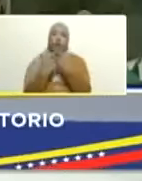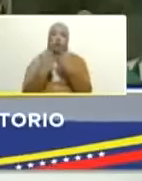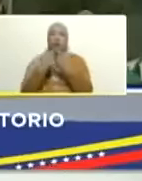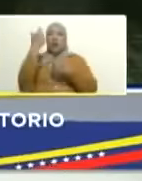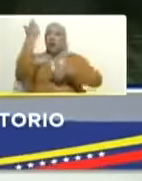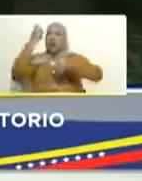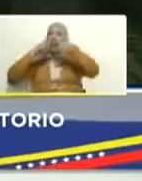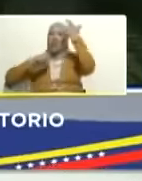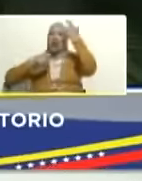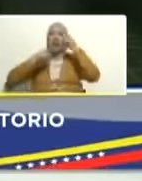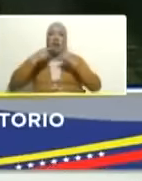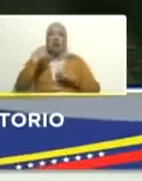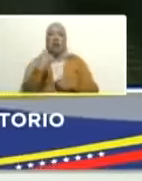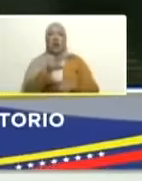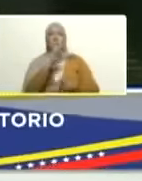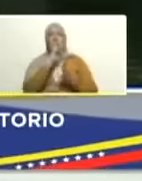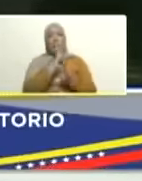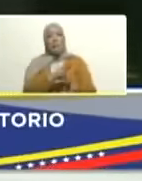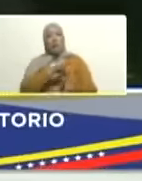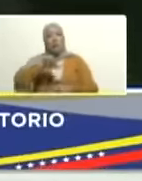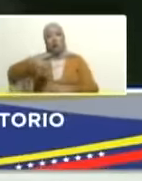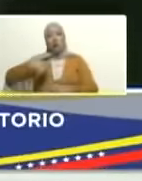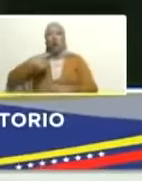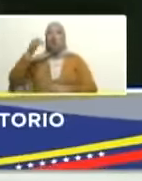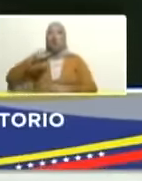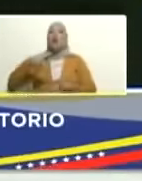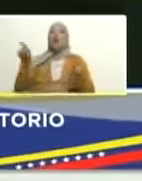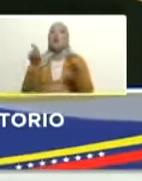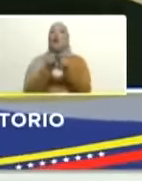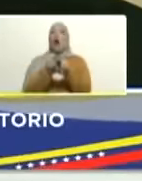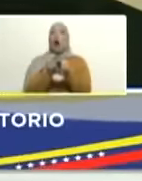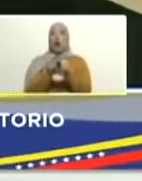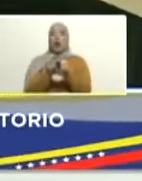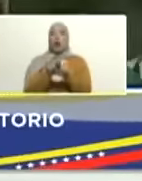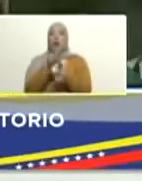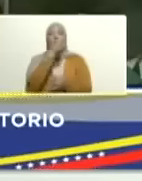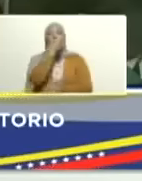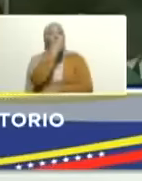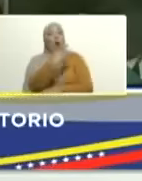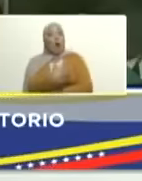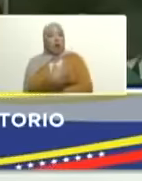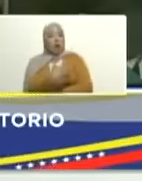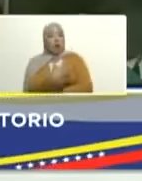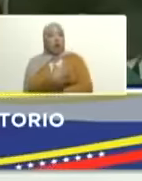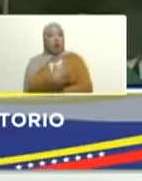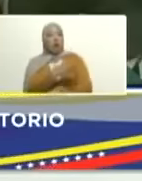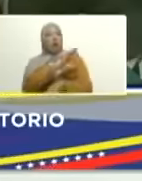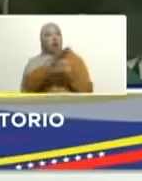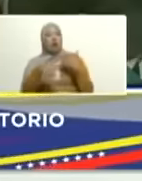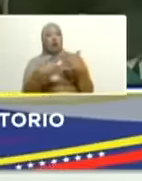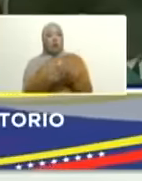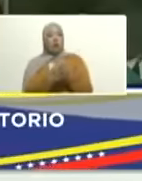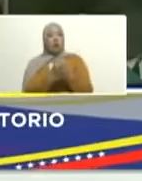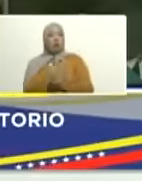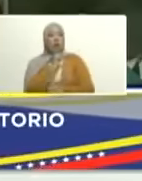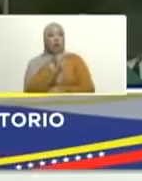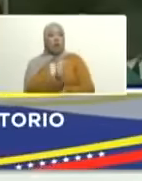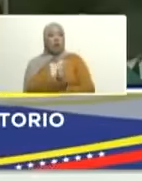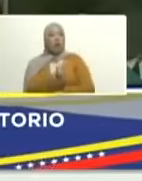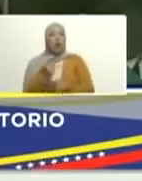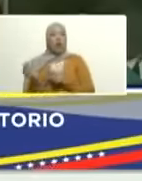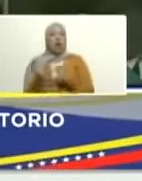les dijo a ellos lo que nosotros hoy decimos. Por las buenas, todo. Con